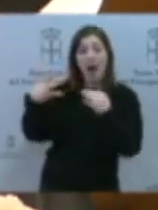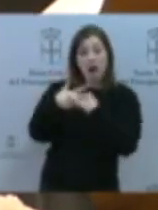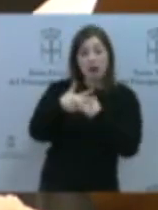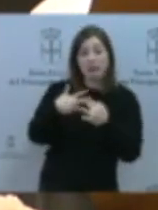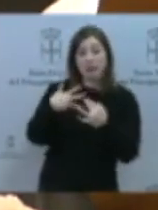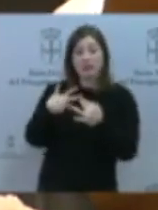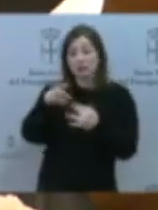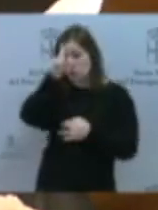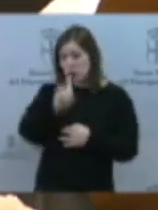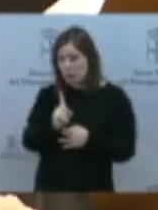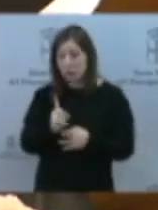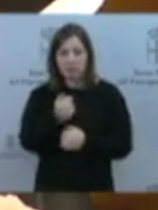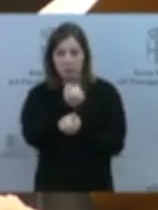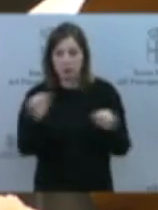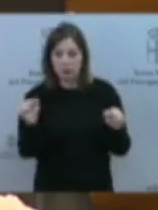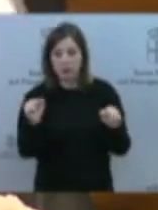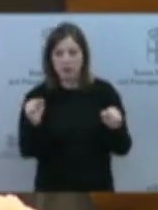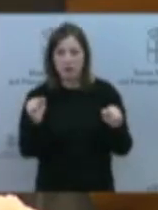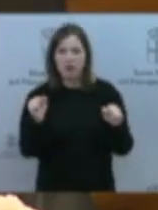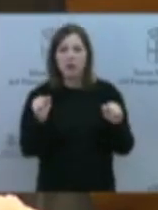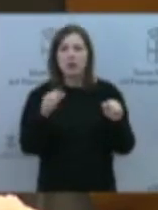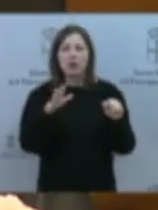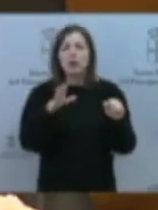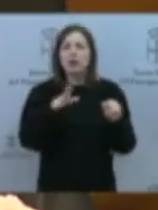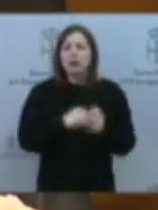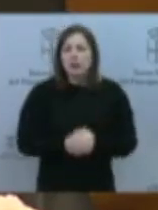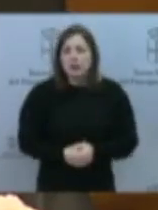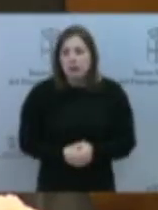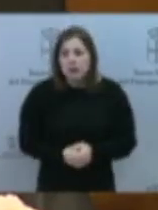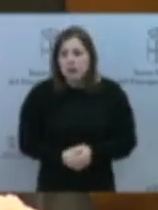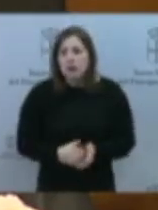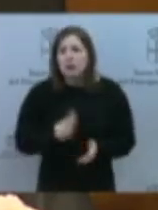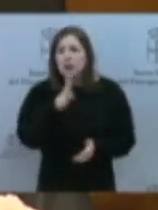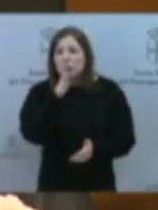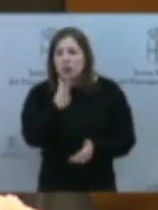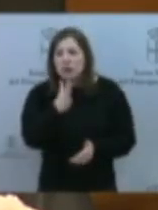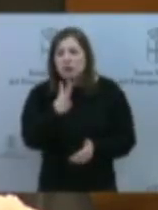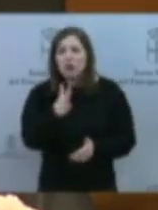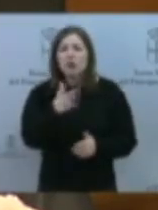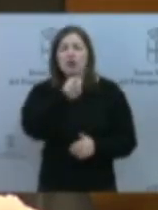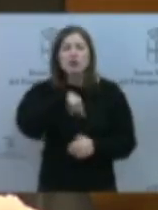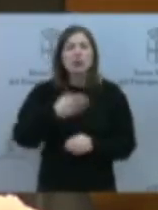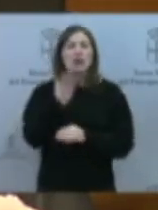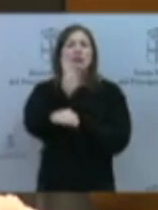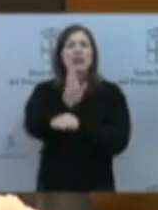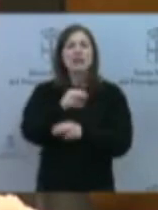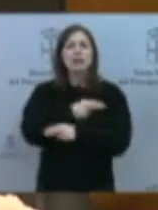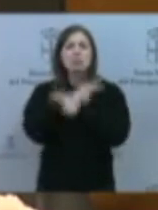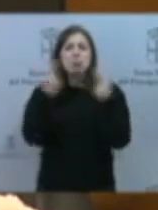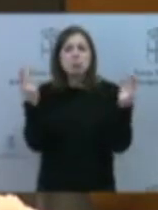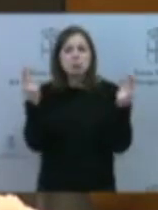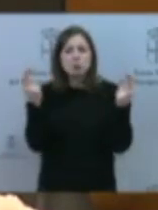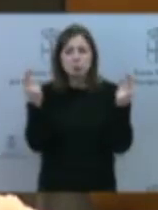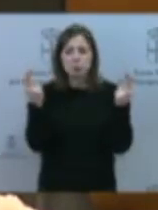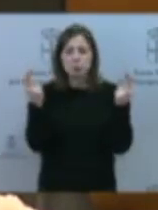hoy, el Ayuntamiento de Sison y la Junta General. Por tanto, y en la medida en la que somos representantes públicos, pues es la ciudadanía asturiana la máxima